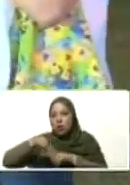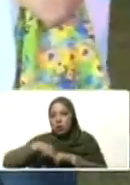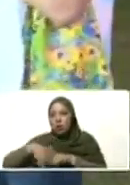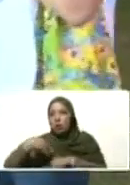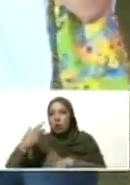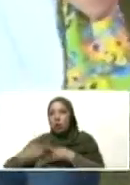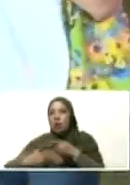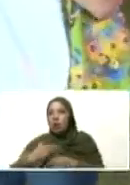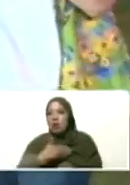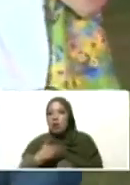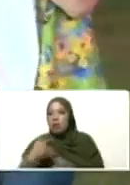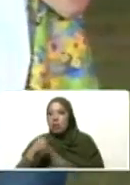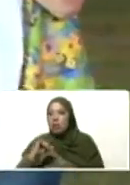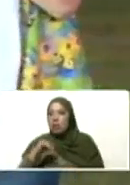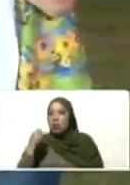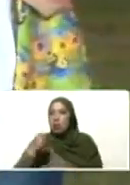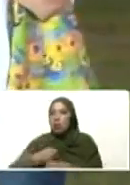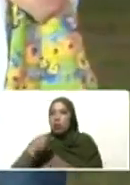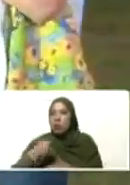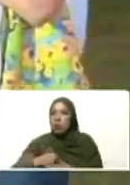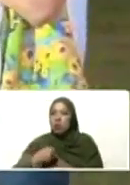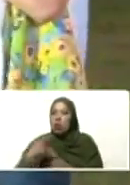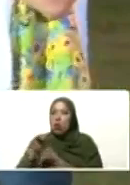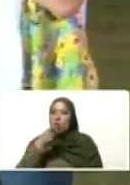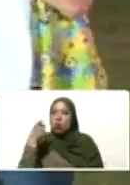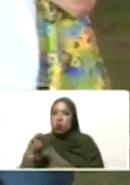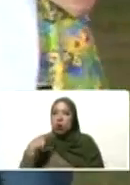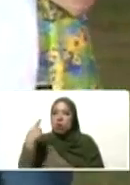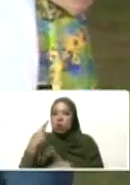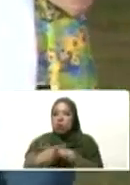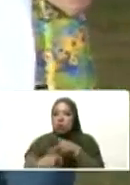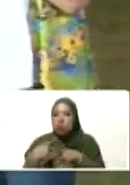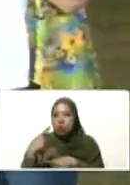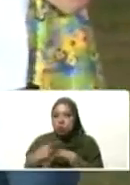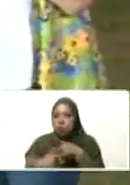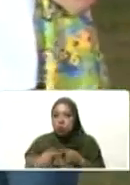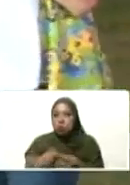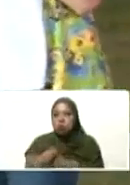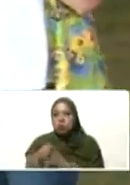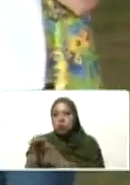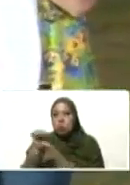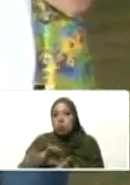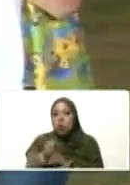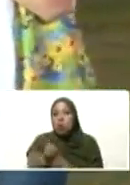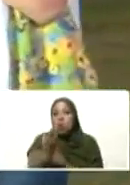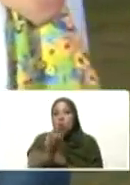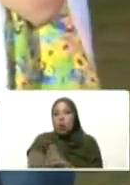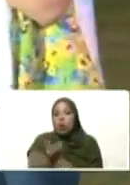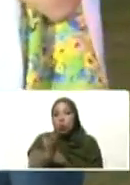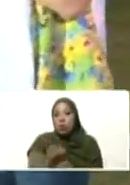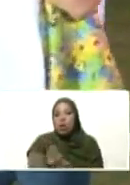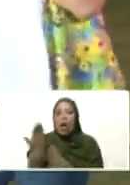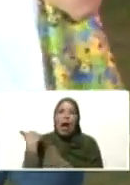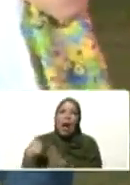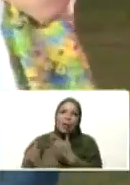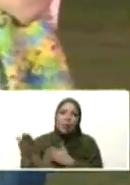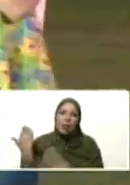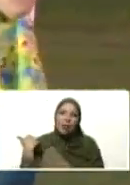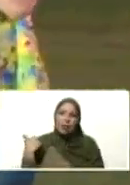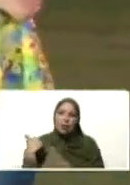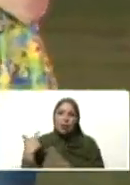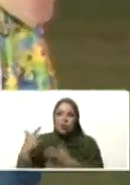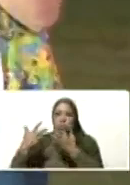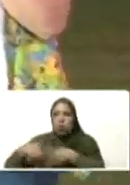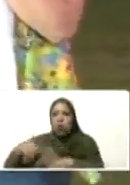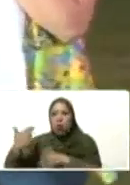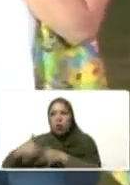dicho, presidente, estamos trabajando para rescatar la producción. El municipio de Maturín es un municipio que dependía netamente de la producción